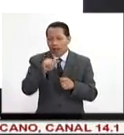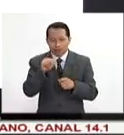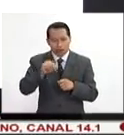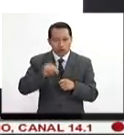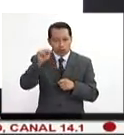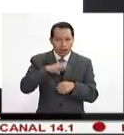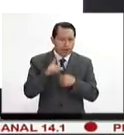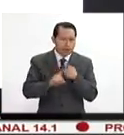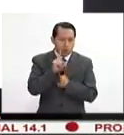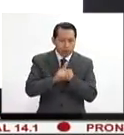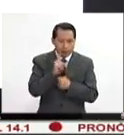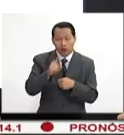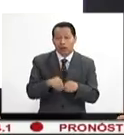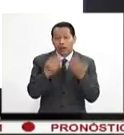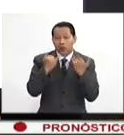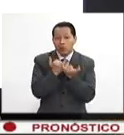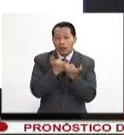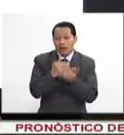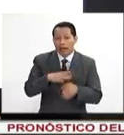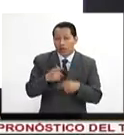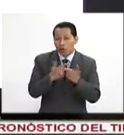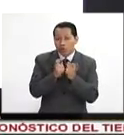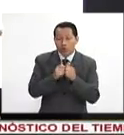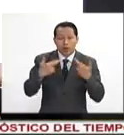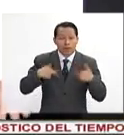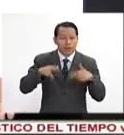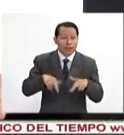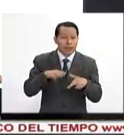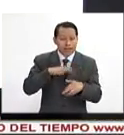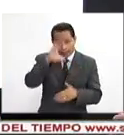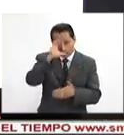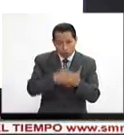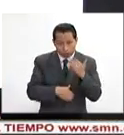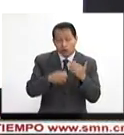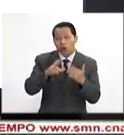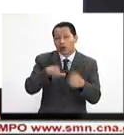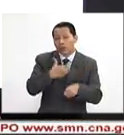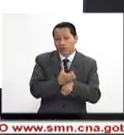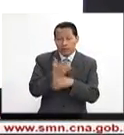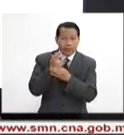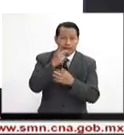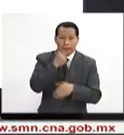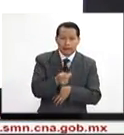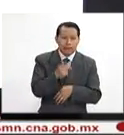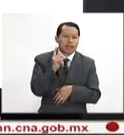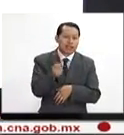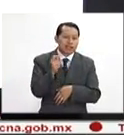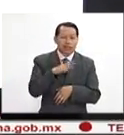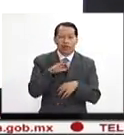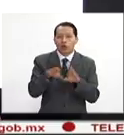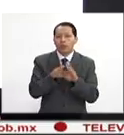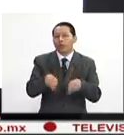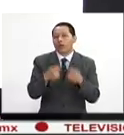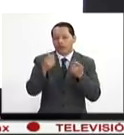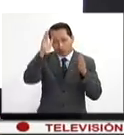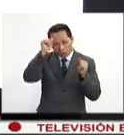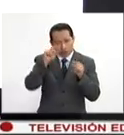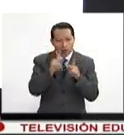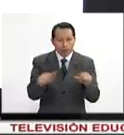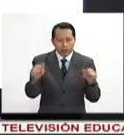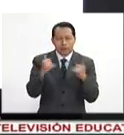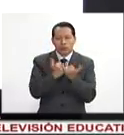causa grandes conflictos. Claro. Por supuesto que los partidos que representan la causa católica republicana ya dijeron que esto sería una violación del acuerdo de paz.